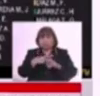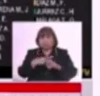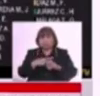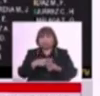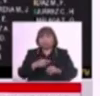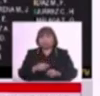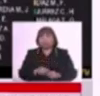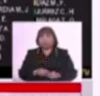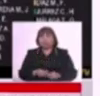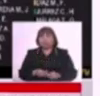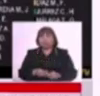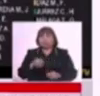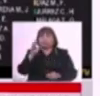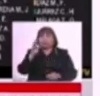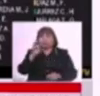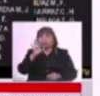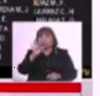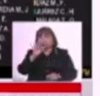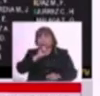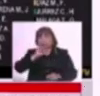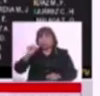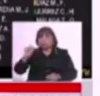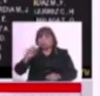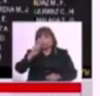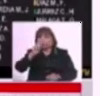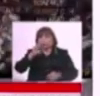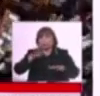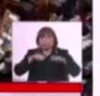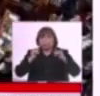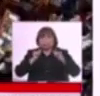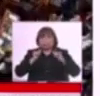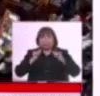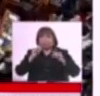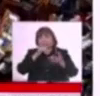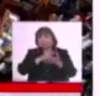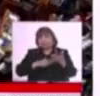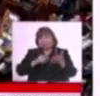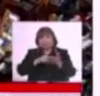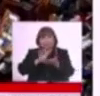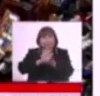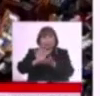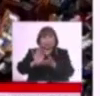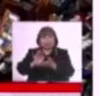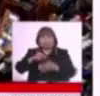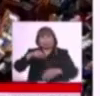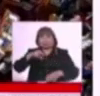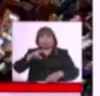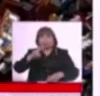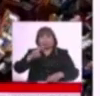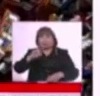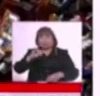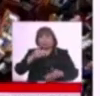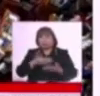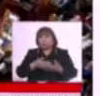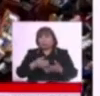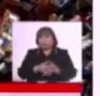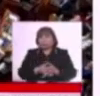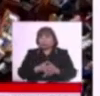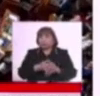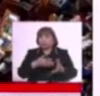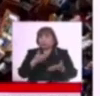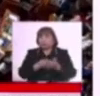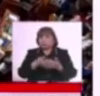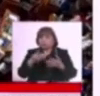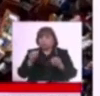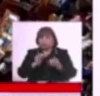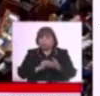la protección a los derechos de la mujer. Con esto, con esta infamia, que